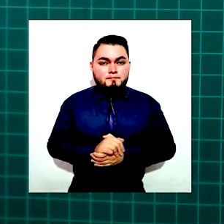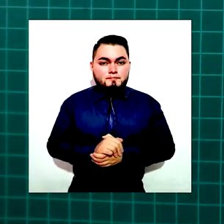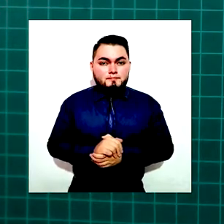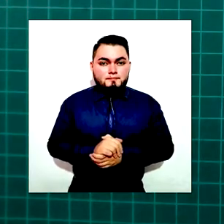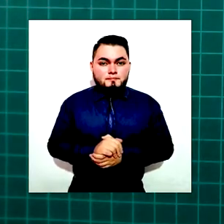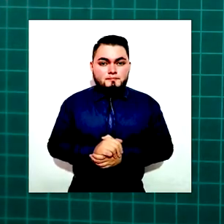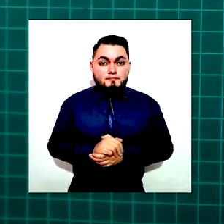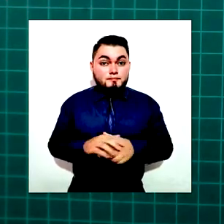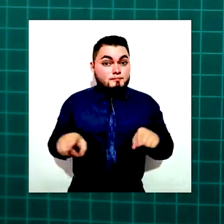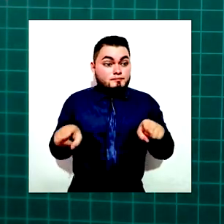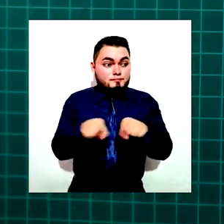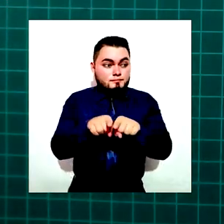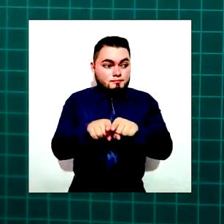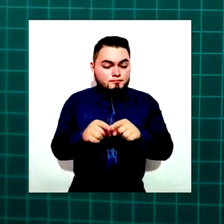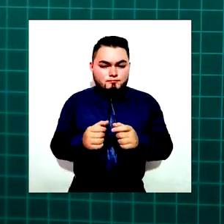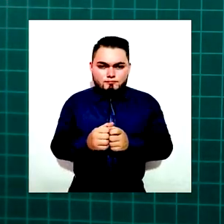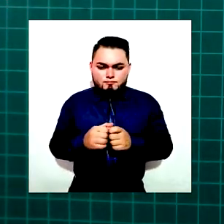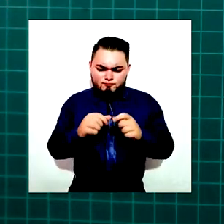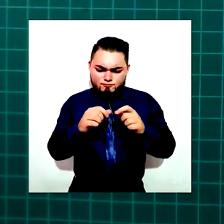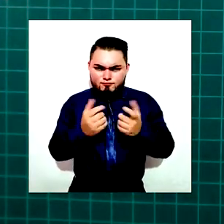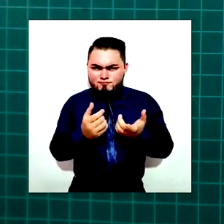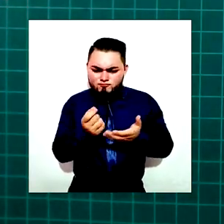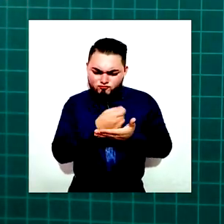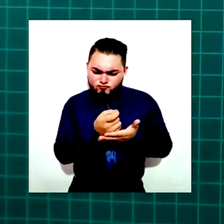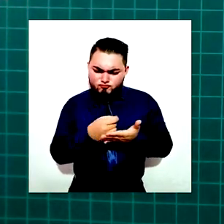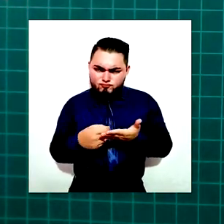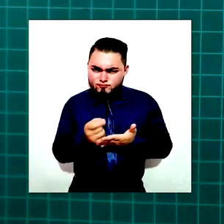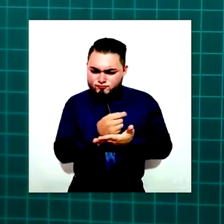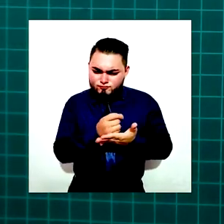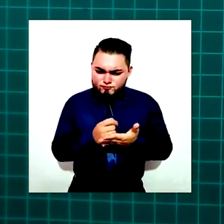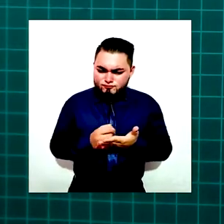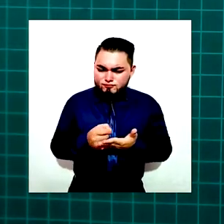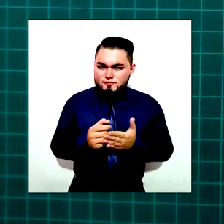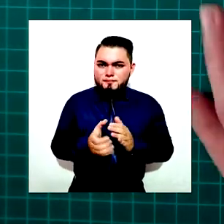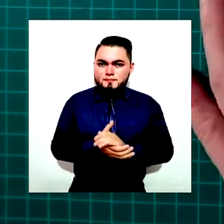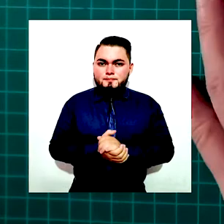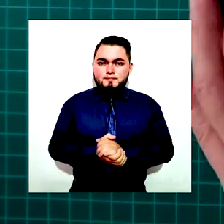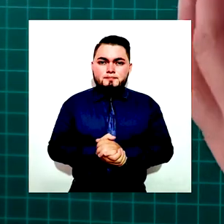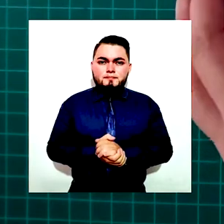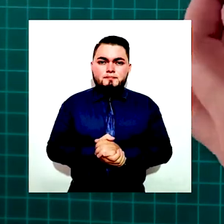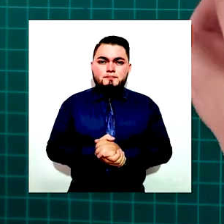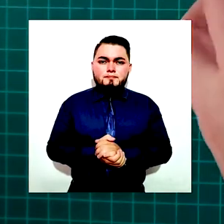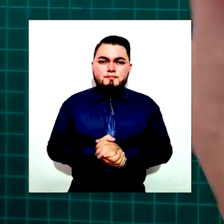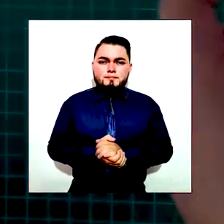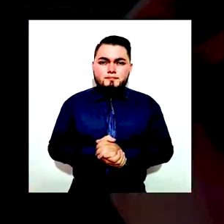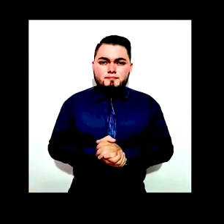parabrisas y también plantillas para las partículas del virus.